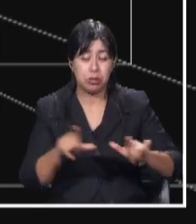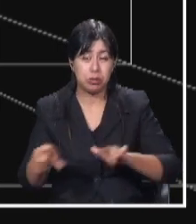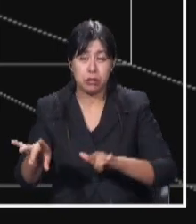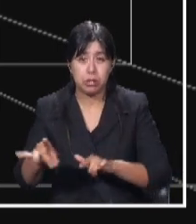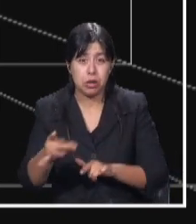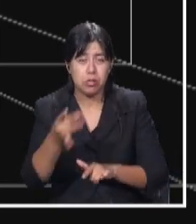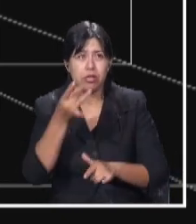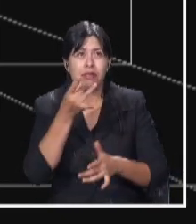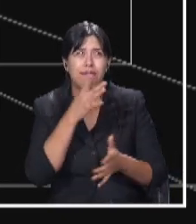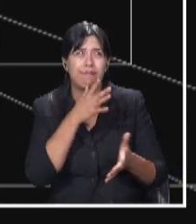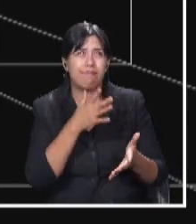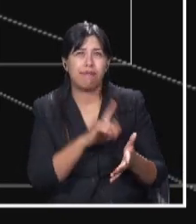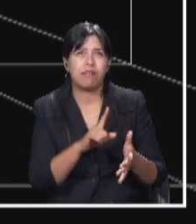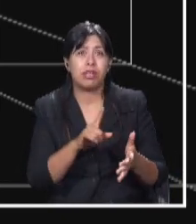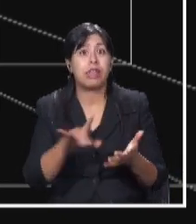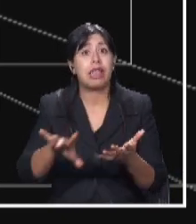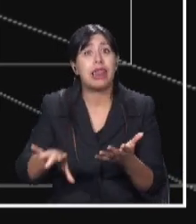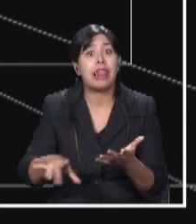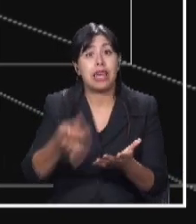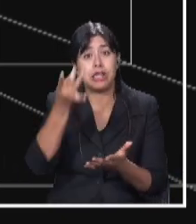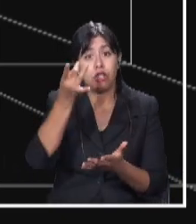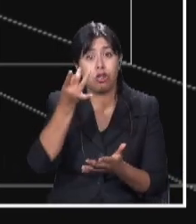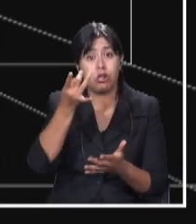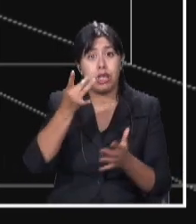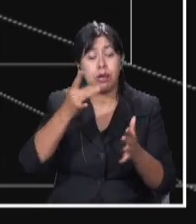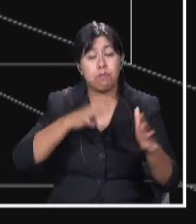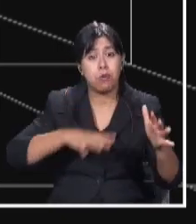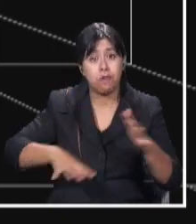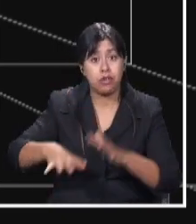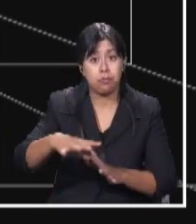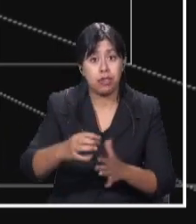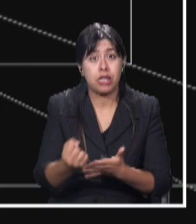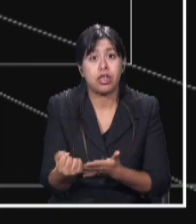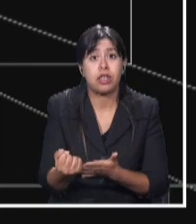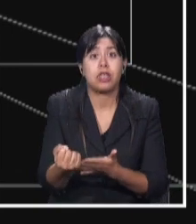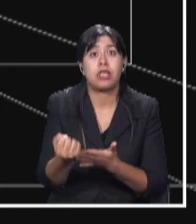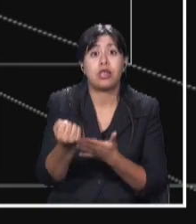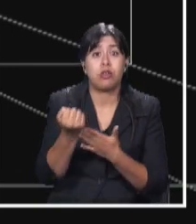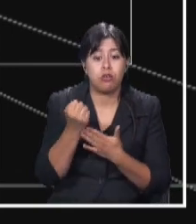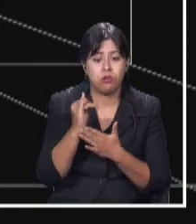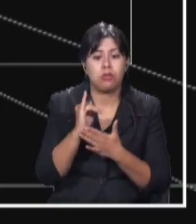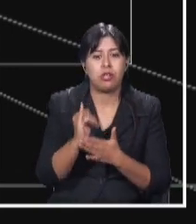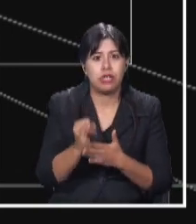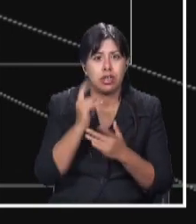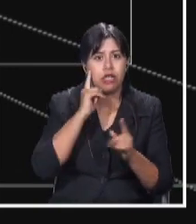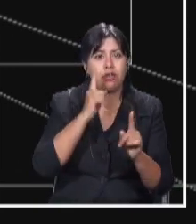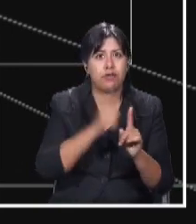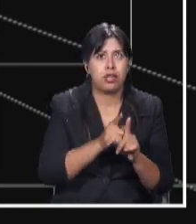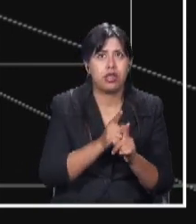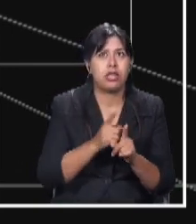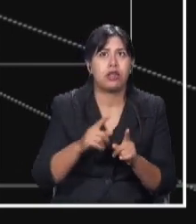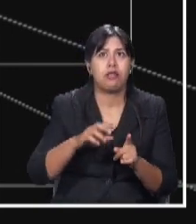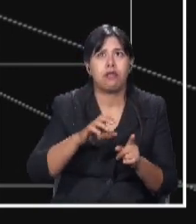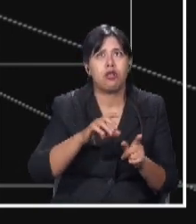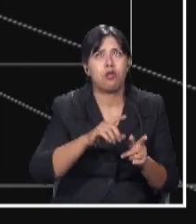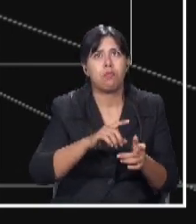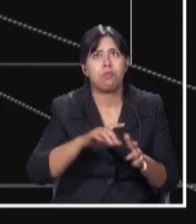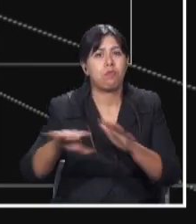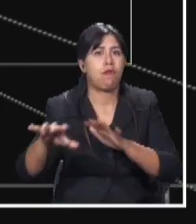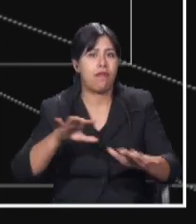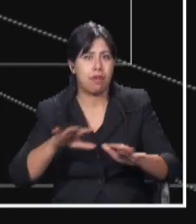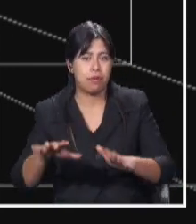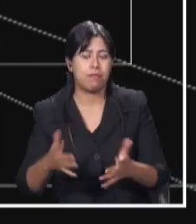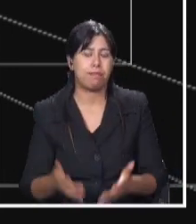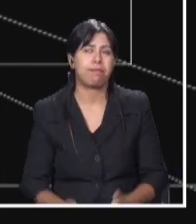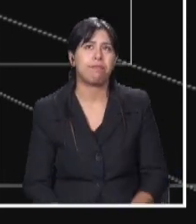empieza a seleccionar aquellos movimientos que en realidad sí están aportando a mi objetivo, que es desplazarme de un punto a otro.